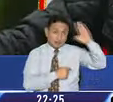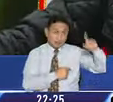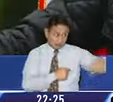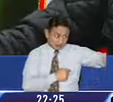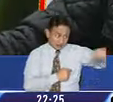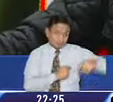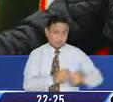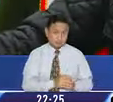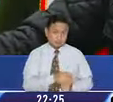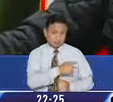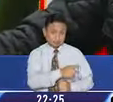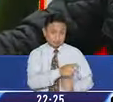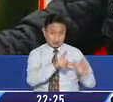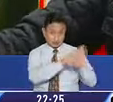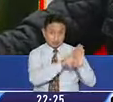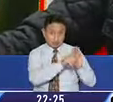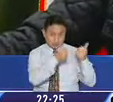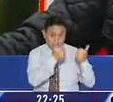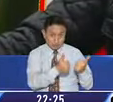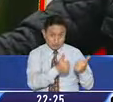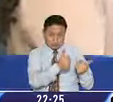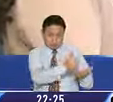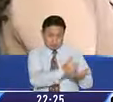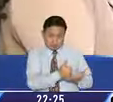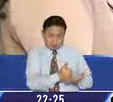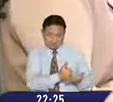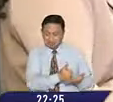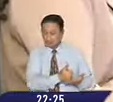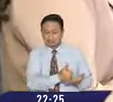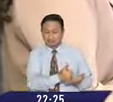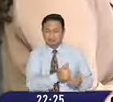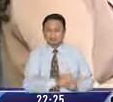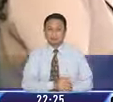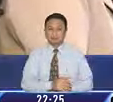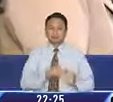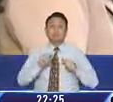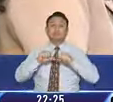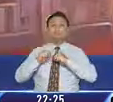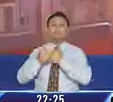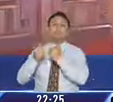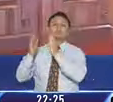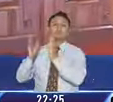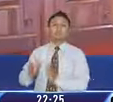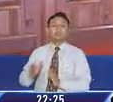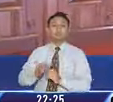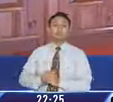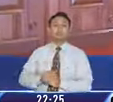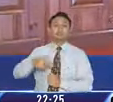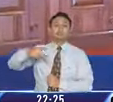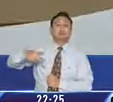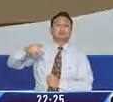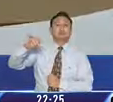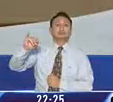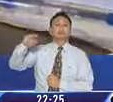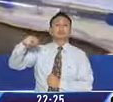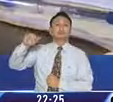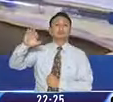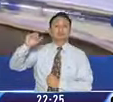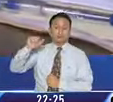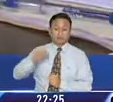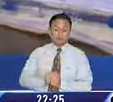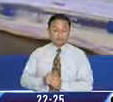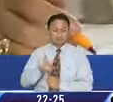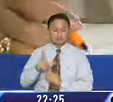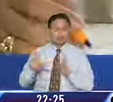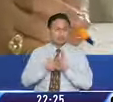territorio. Esa ley no nos ayuda. Para el asambleísta del oficialismo Javier Pinto, la ley dejó un vacío que con un